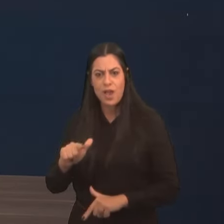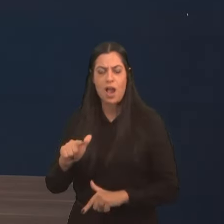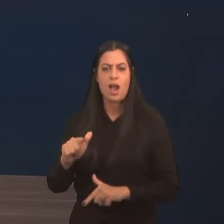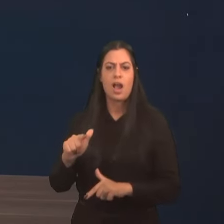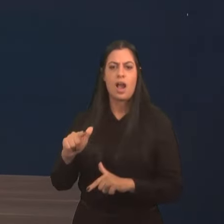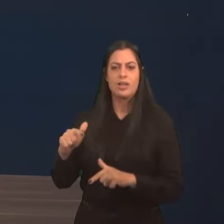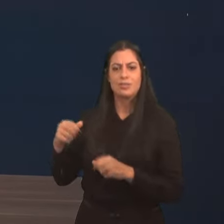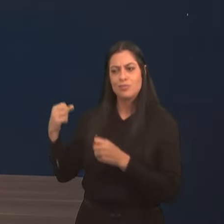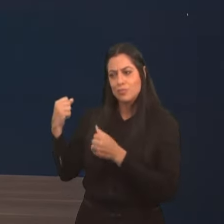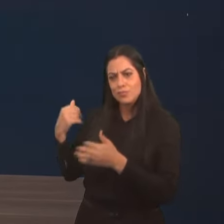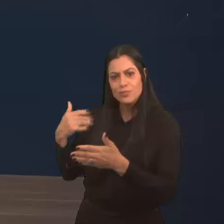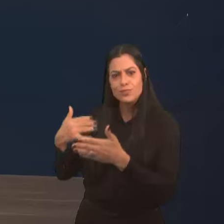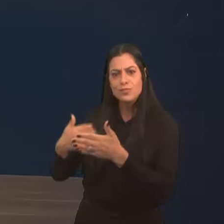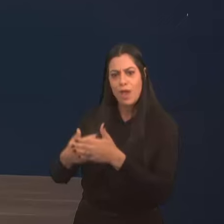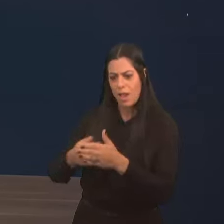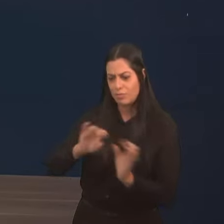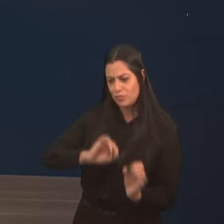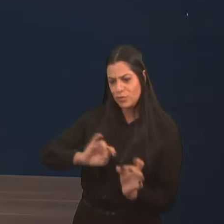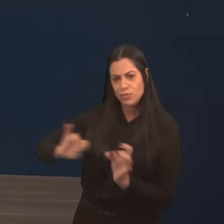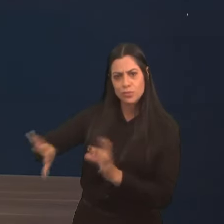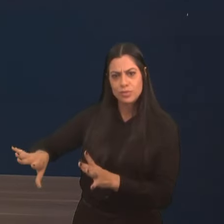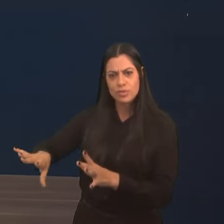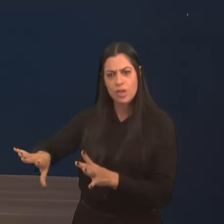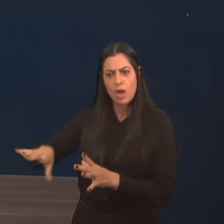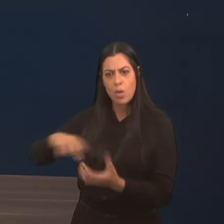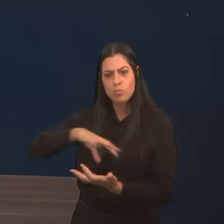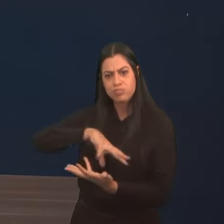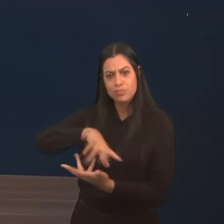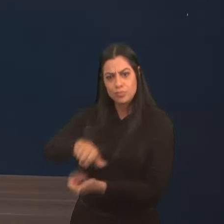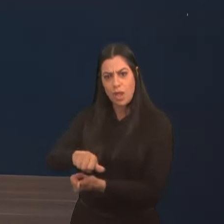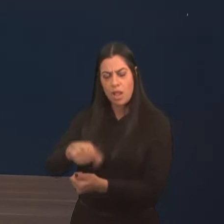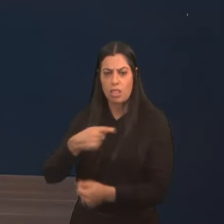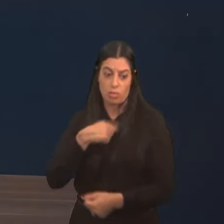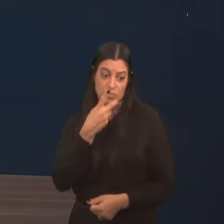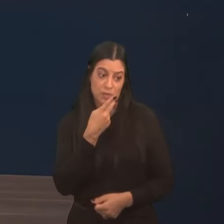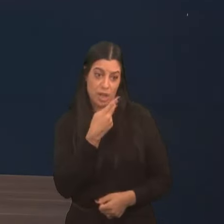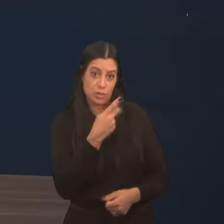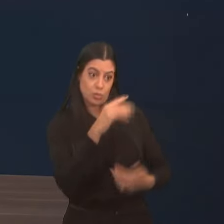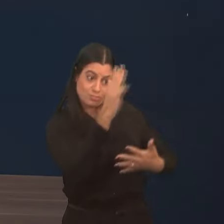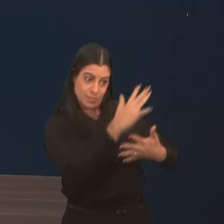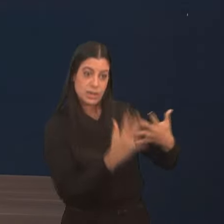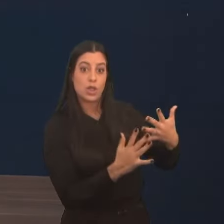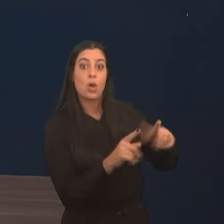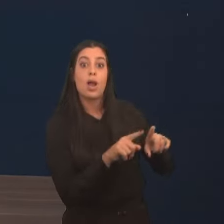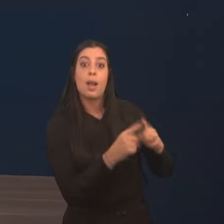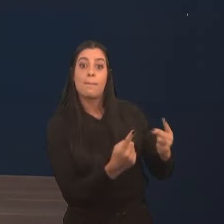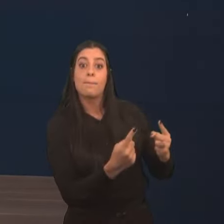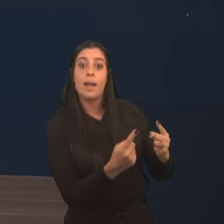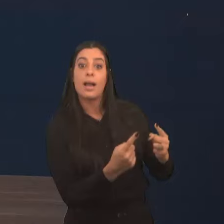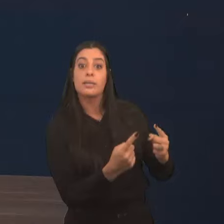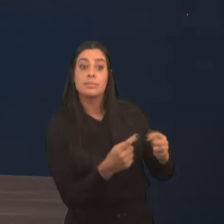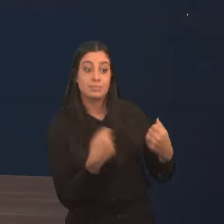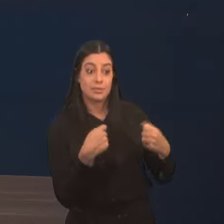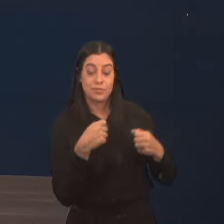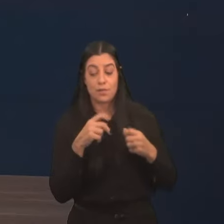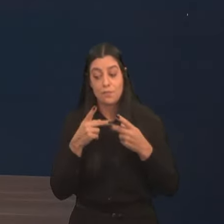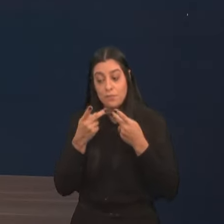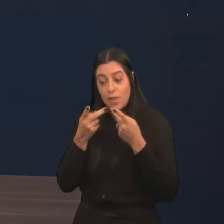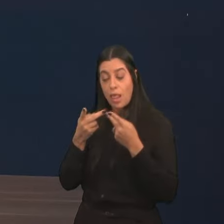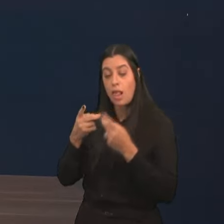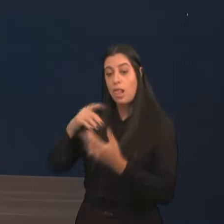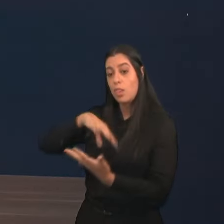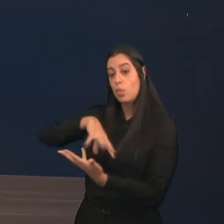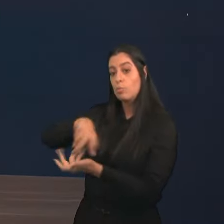uma tradição de exclusão secular. Estou falando de Brasil, mas nós poderíamos referir-nos ao